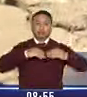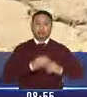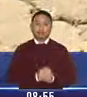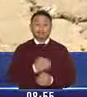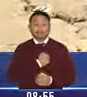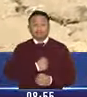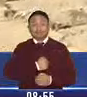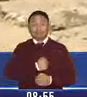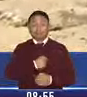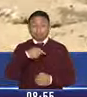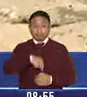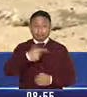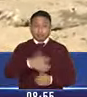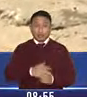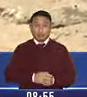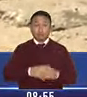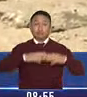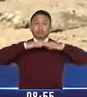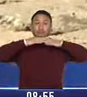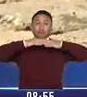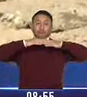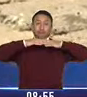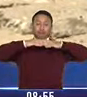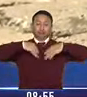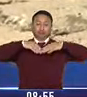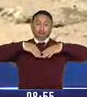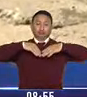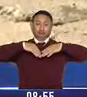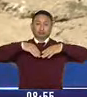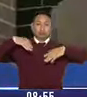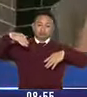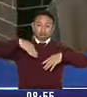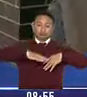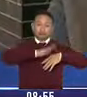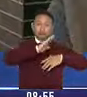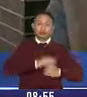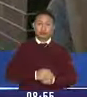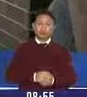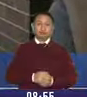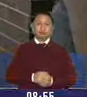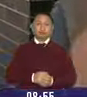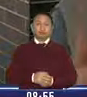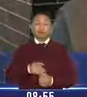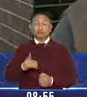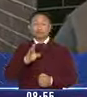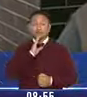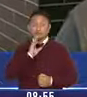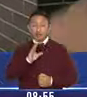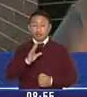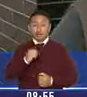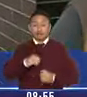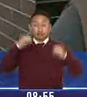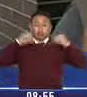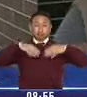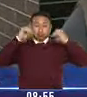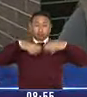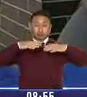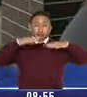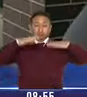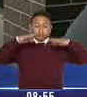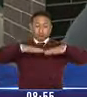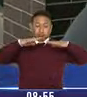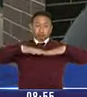Lamentablemente, tras la intervención, los adoquines se hundieron formando un hueco. Dejaron solucionando, pero la lluvia es muy fuerte y como no está bien